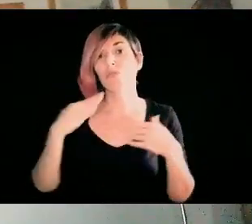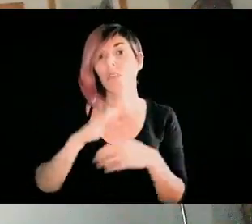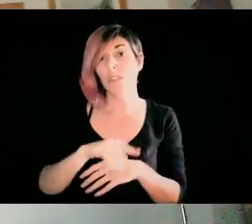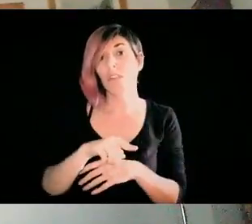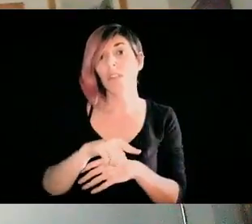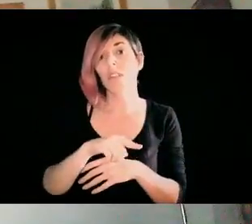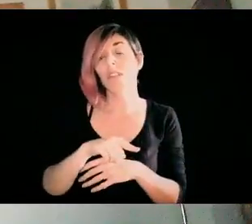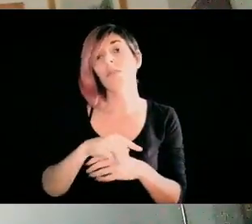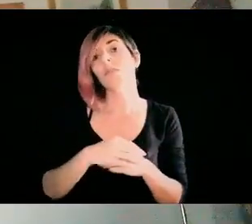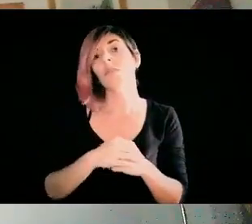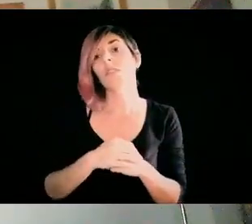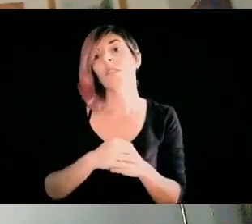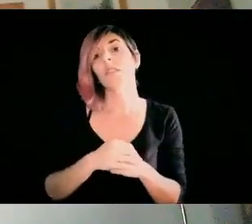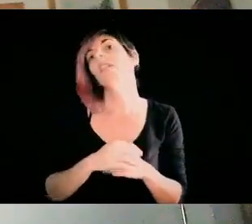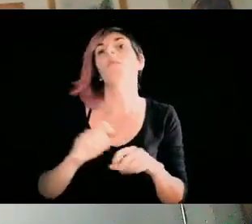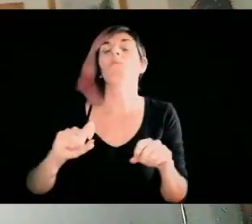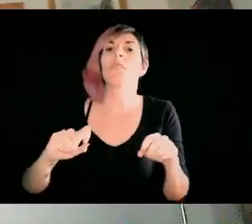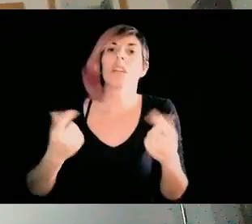Esas emociones